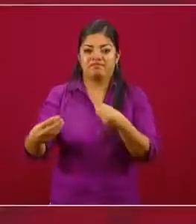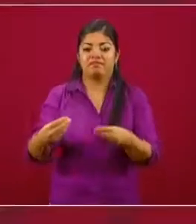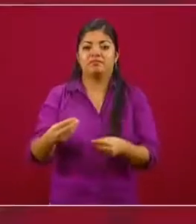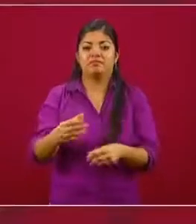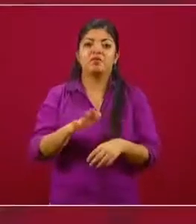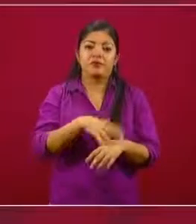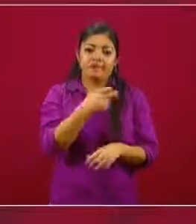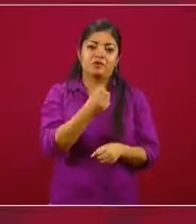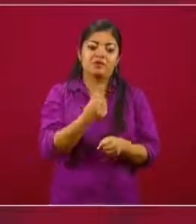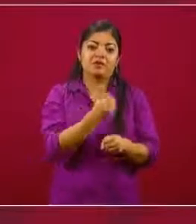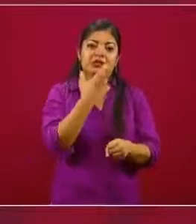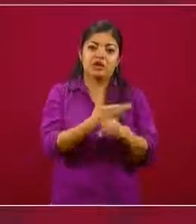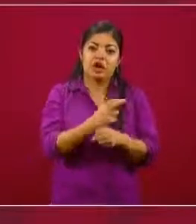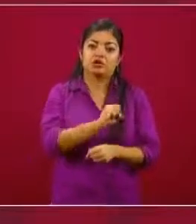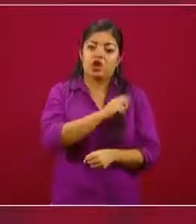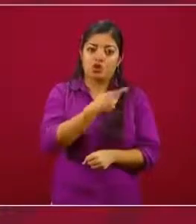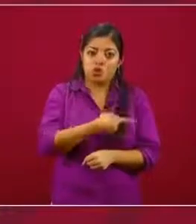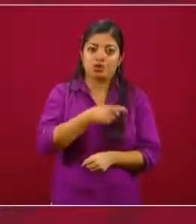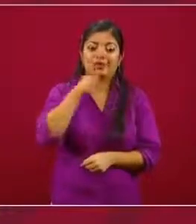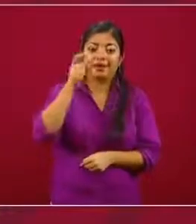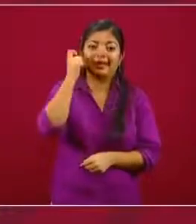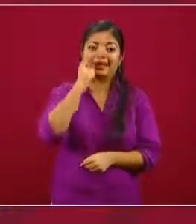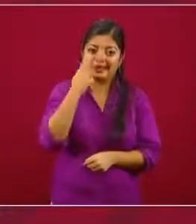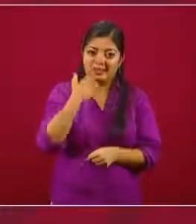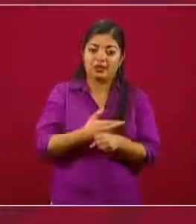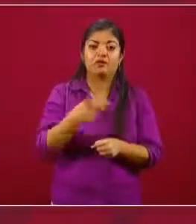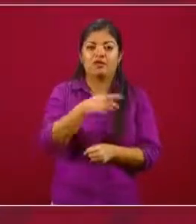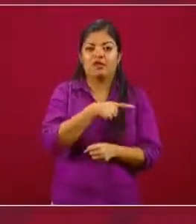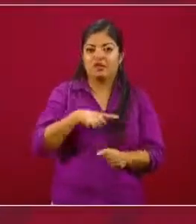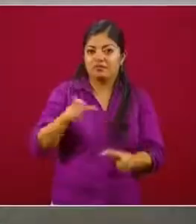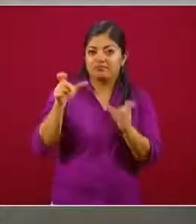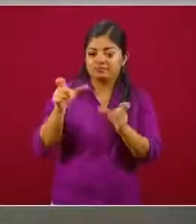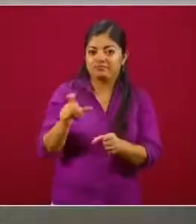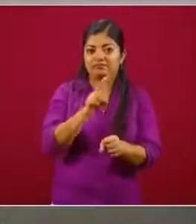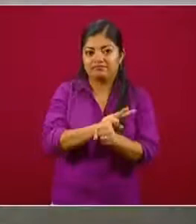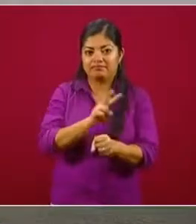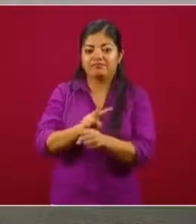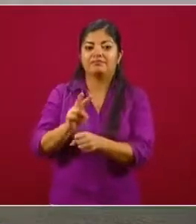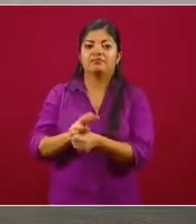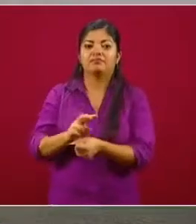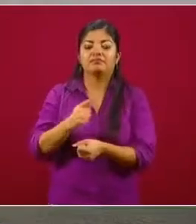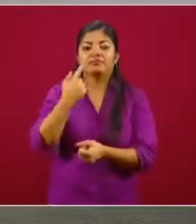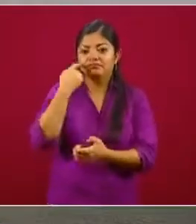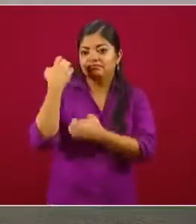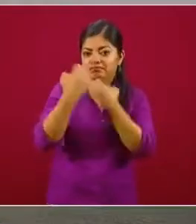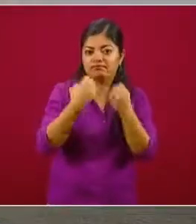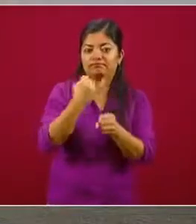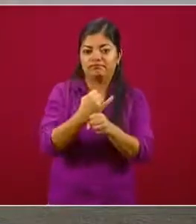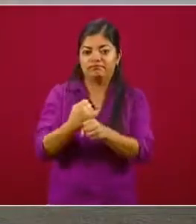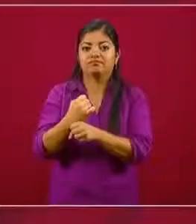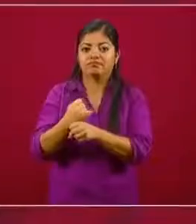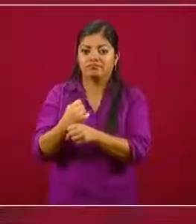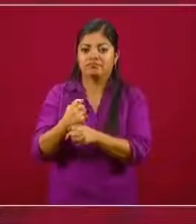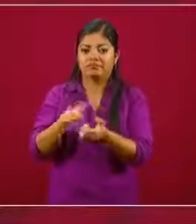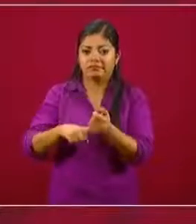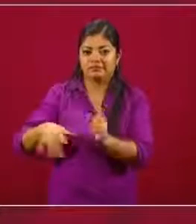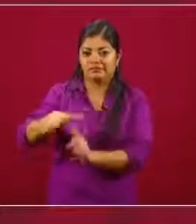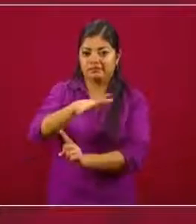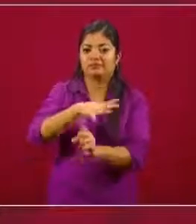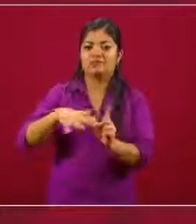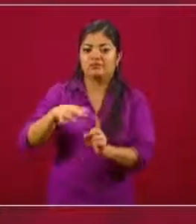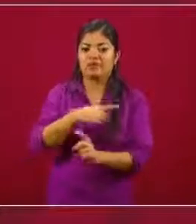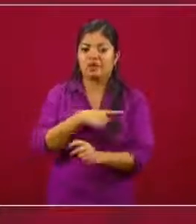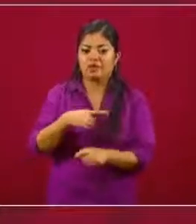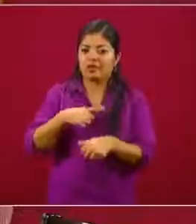Salud de Guerrero, la jurisdicción sanitaria correspondiente y el personal que está en la región